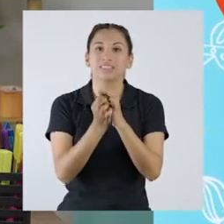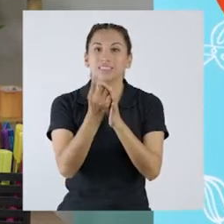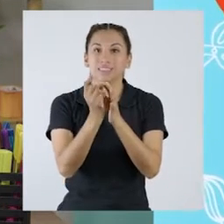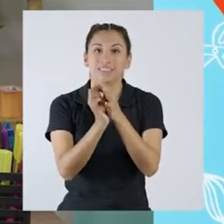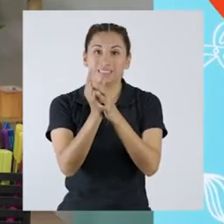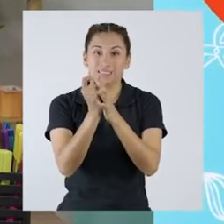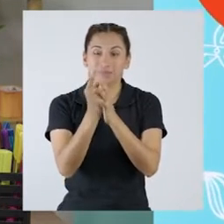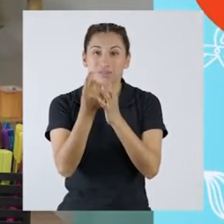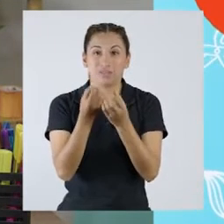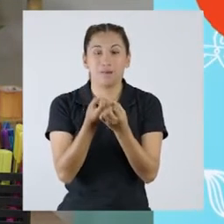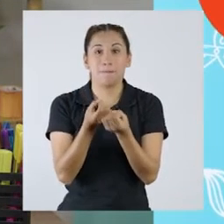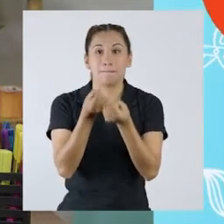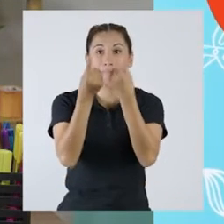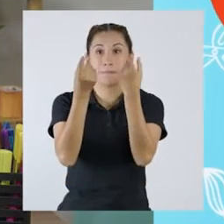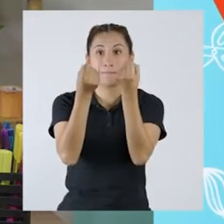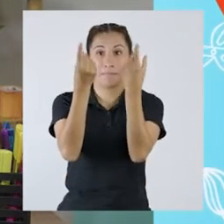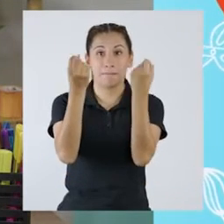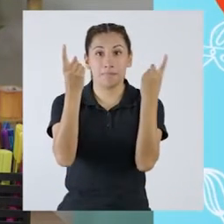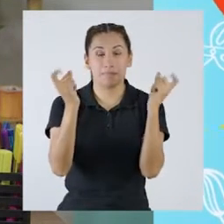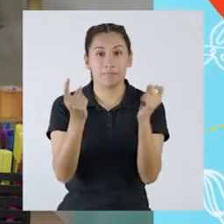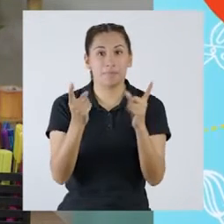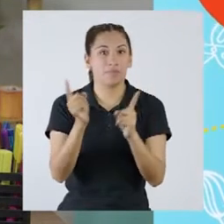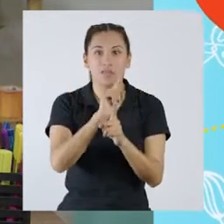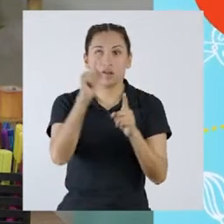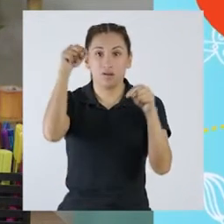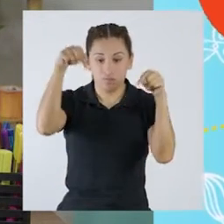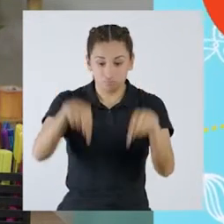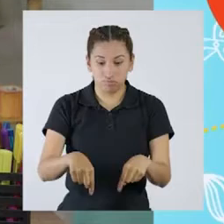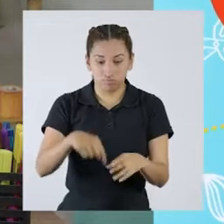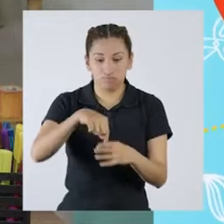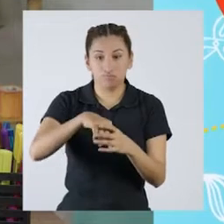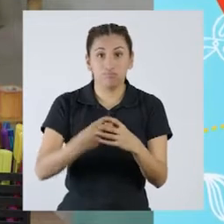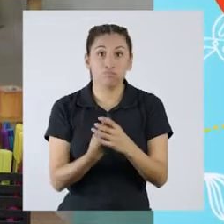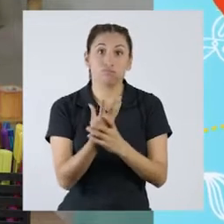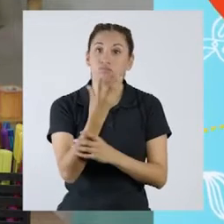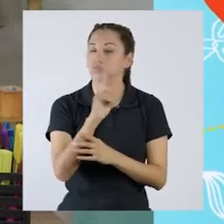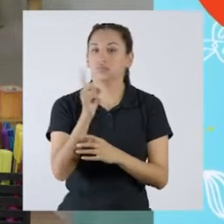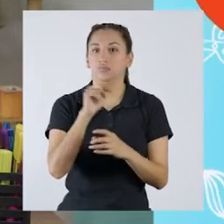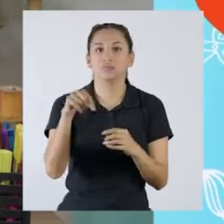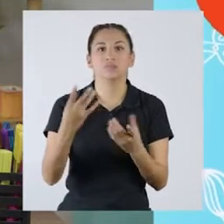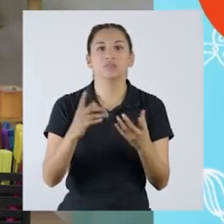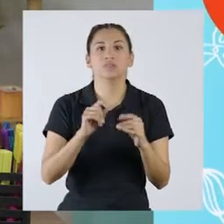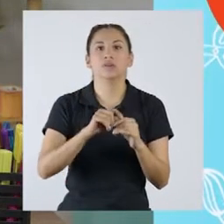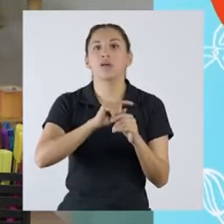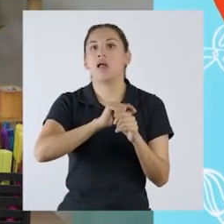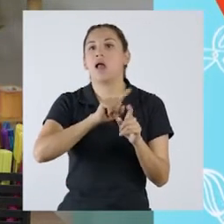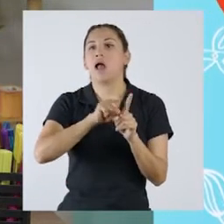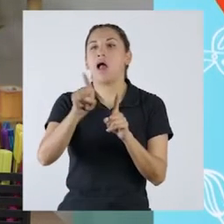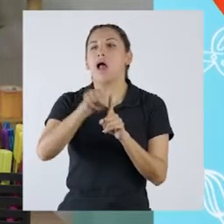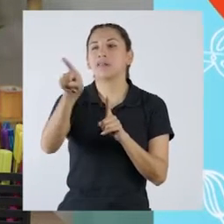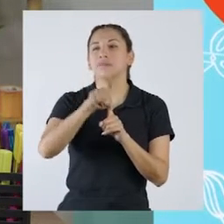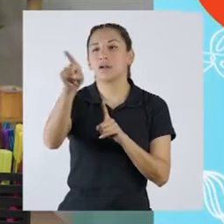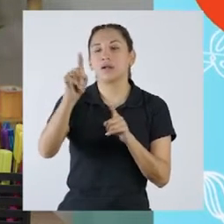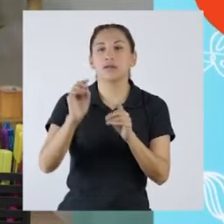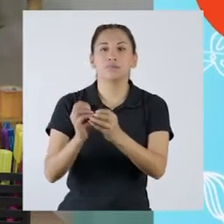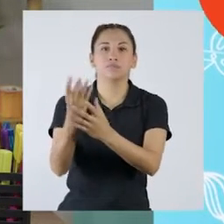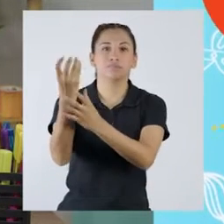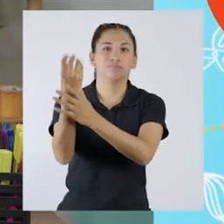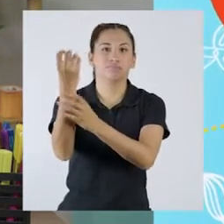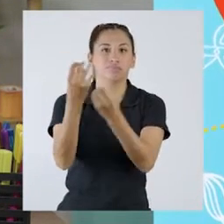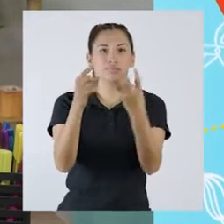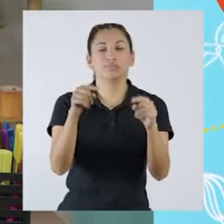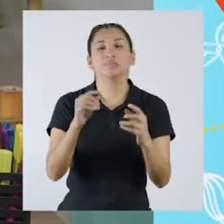que botan en el mismo lugar ya no germinan y estas llegan a germinar metros más arriba y cada vez